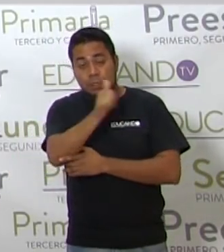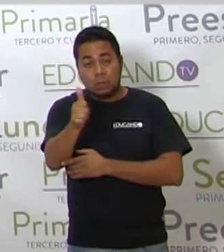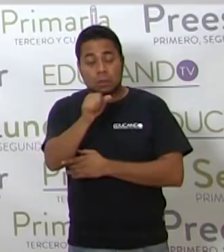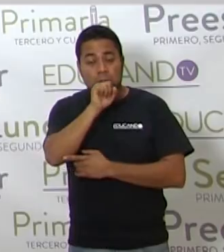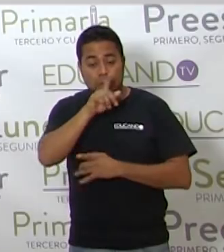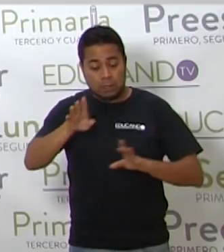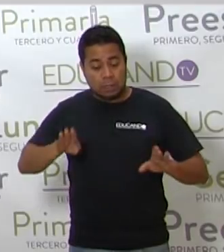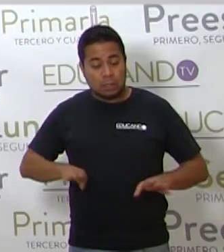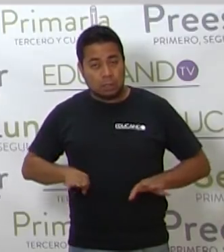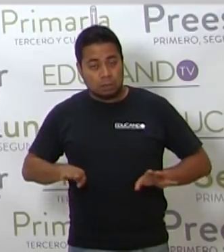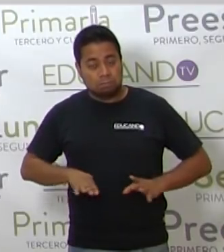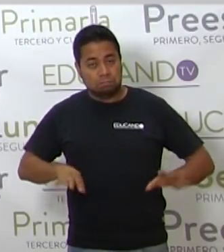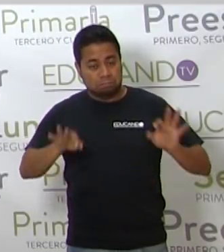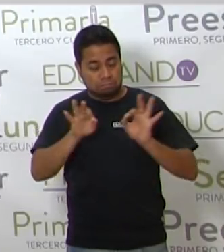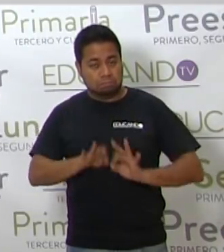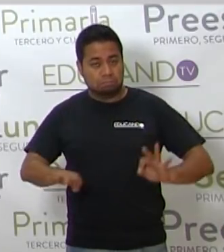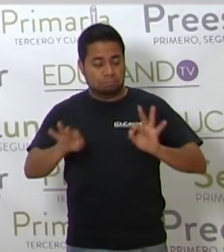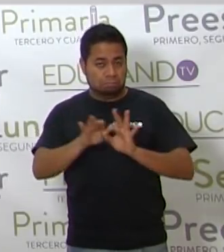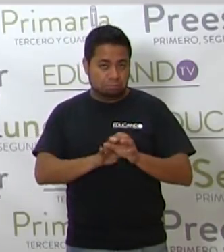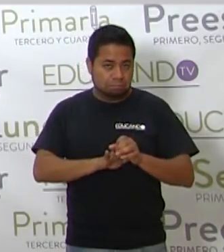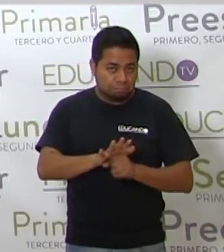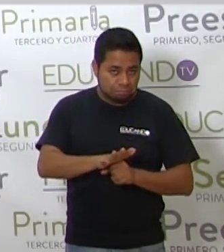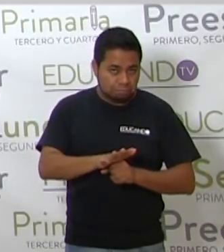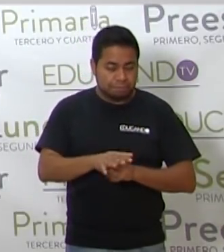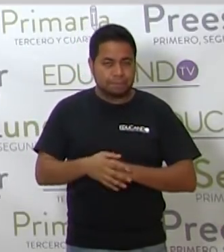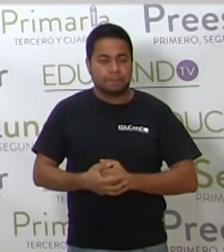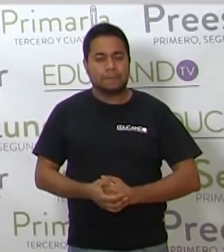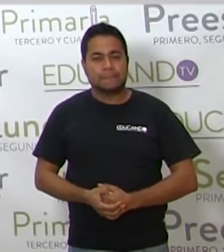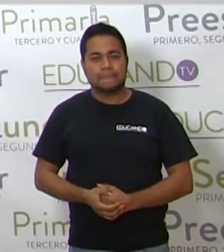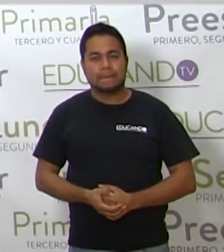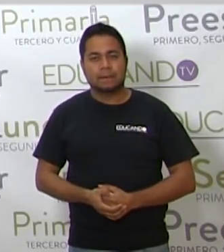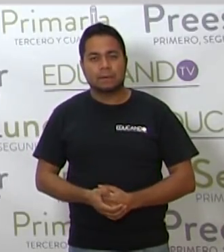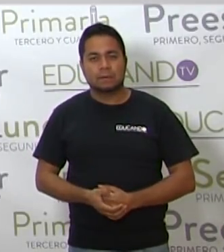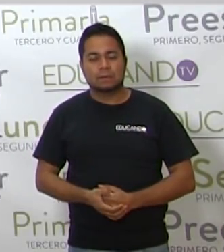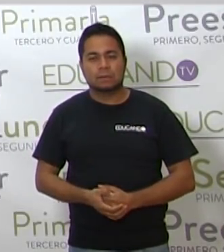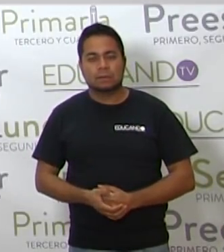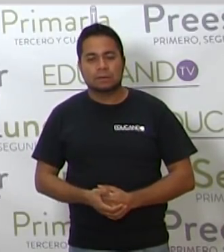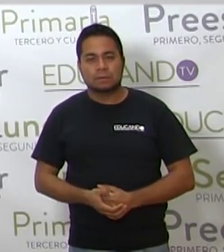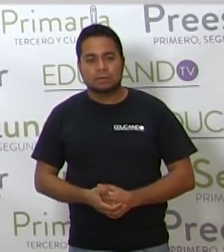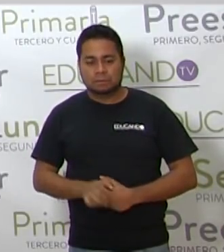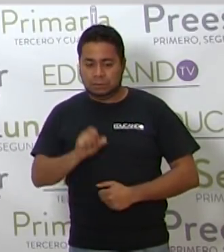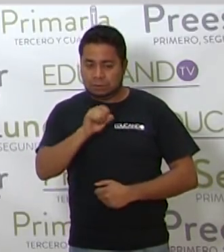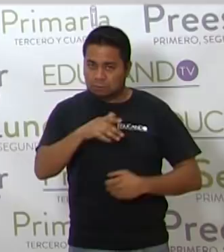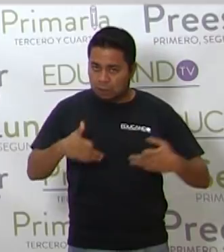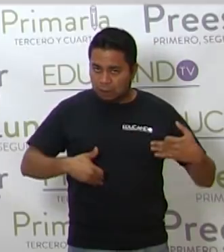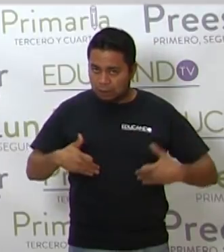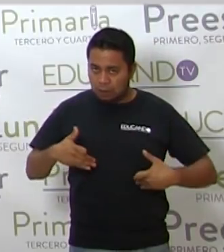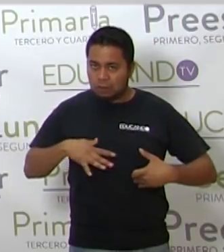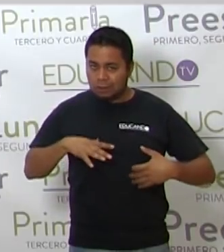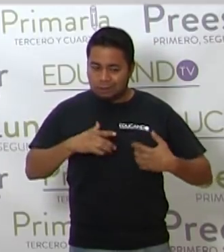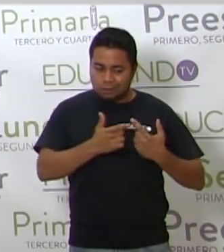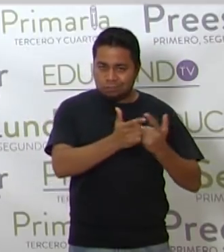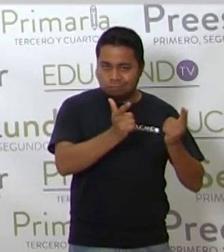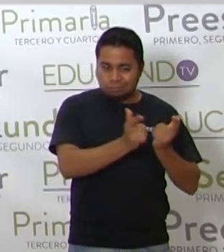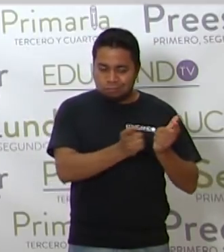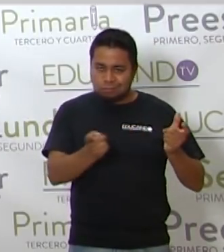características importantes es que pertenece a un género.